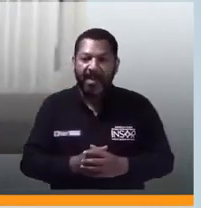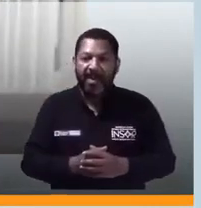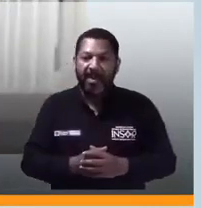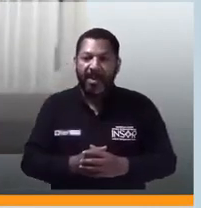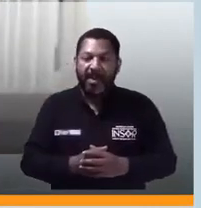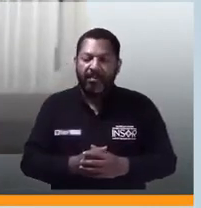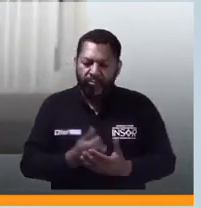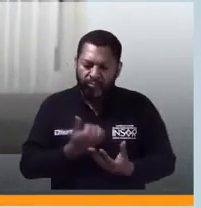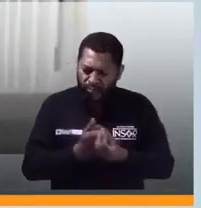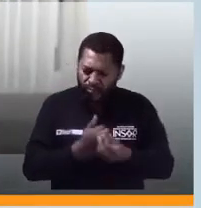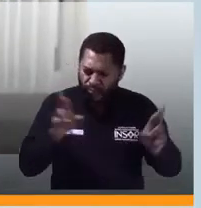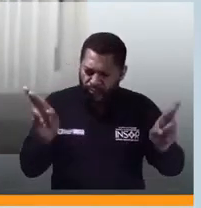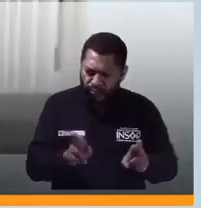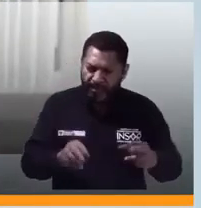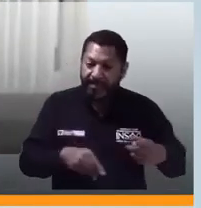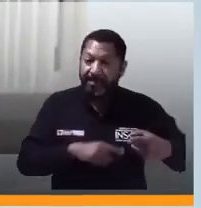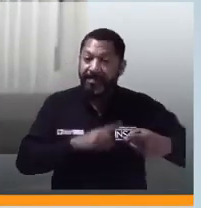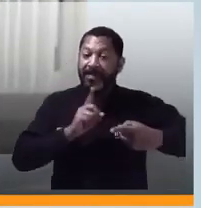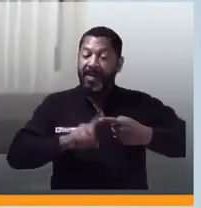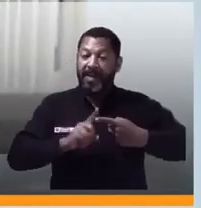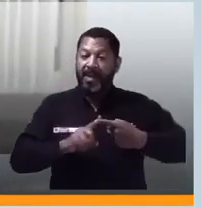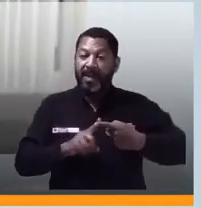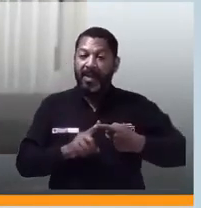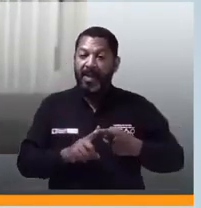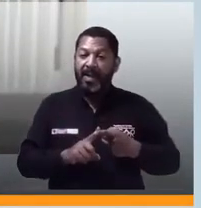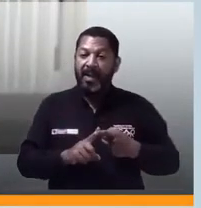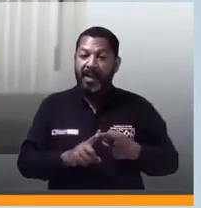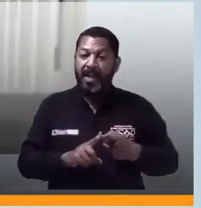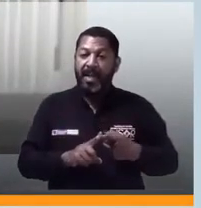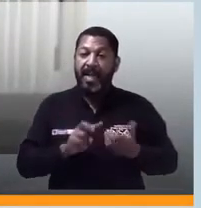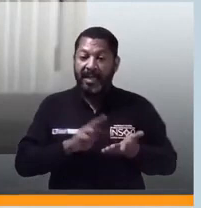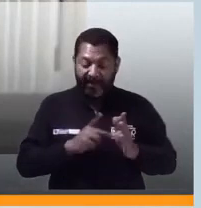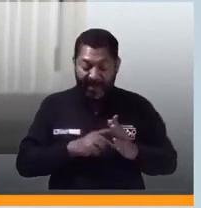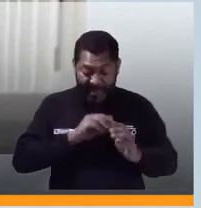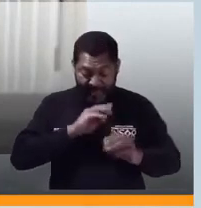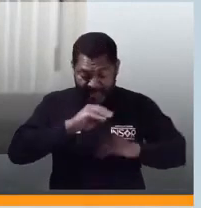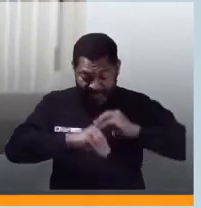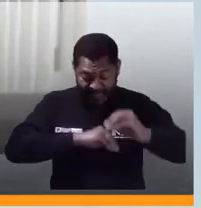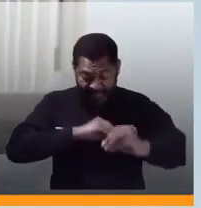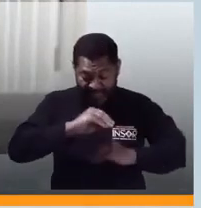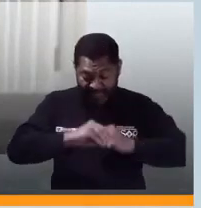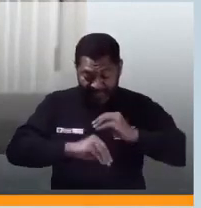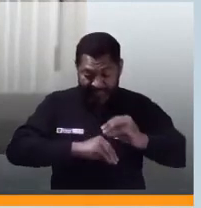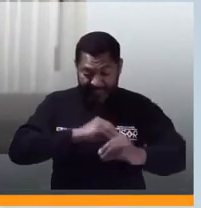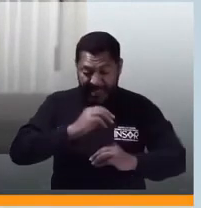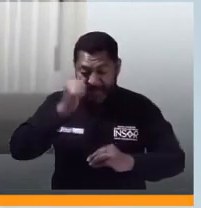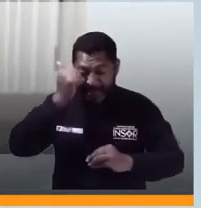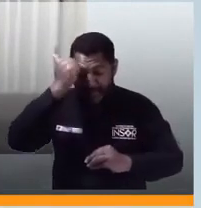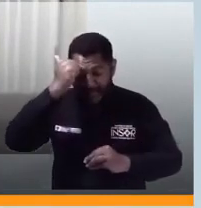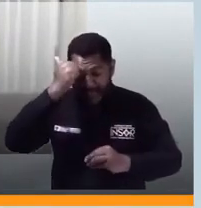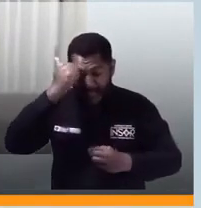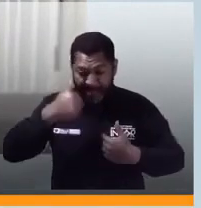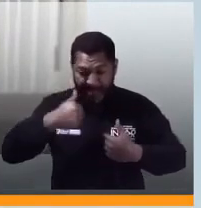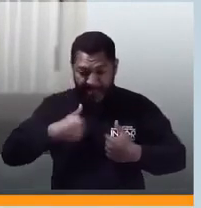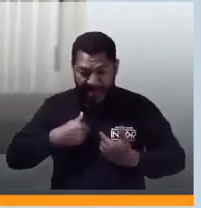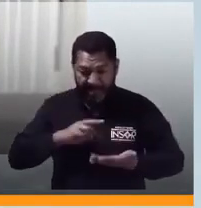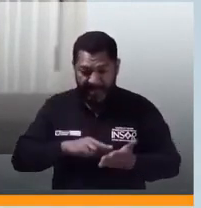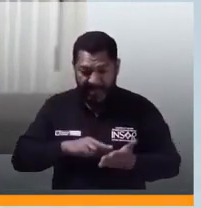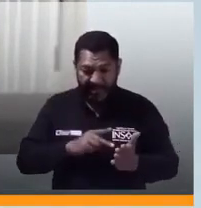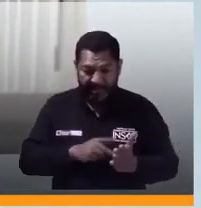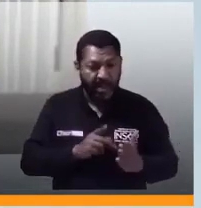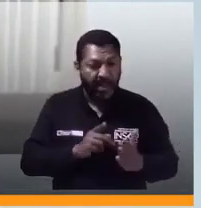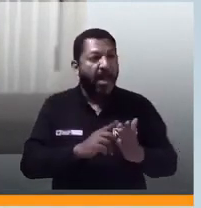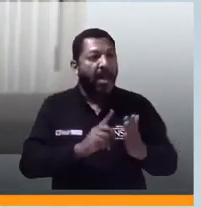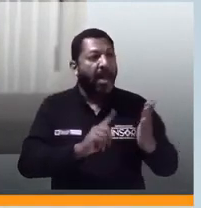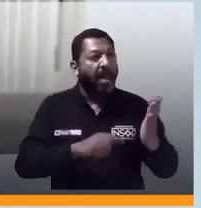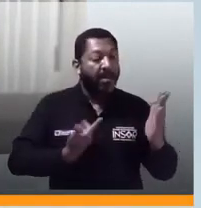poco lo que decía Ángela. Uno, ¿cierto? Hacer un diseño pedagógico de mis sesiones, ya sean sincrónicas, ya